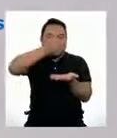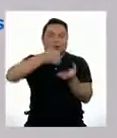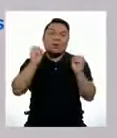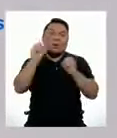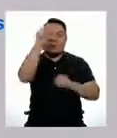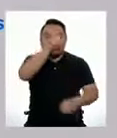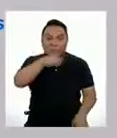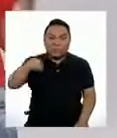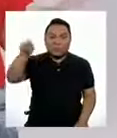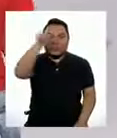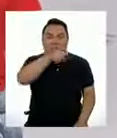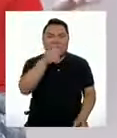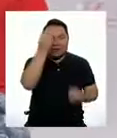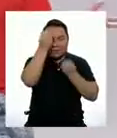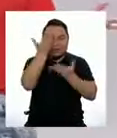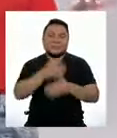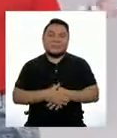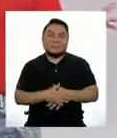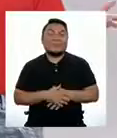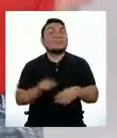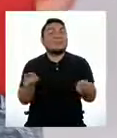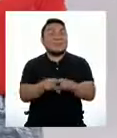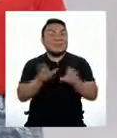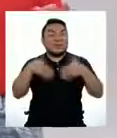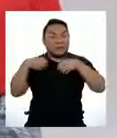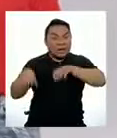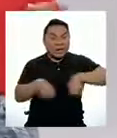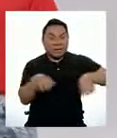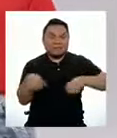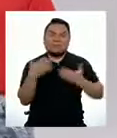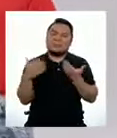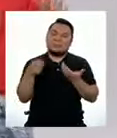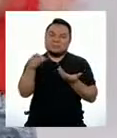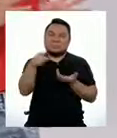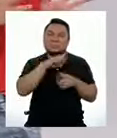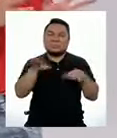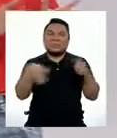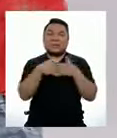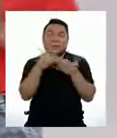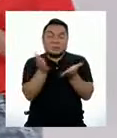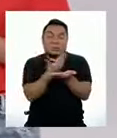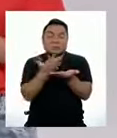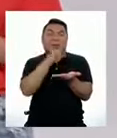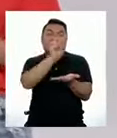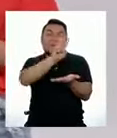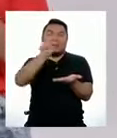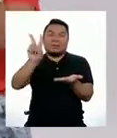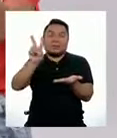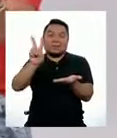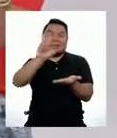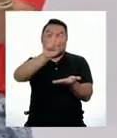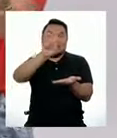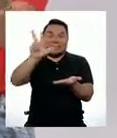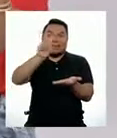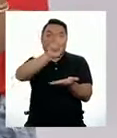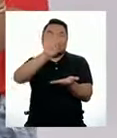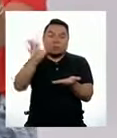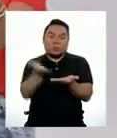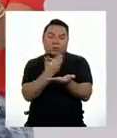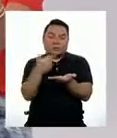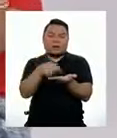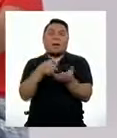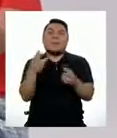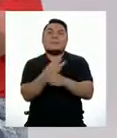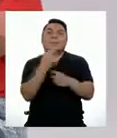circular para presentar los datos. Pueden también realizar las actividades de la página 23 y 24 del cuaderno de trabajo